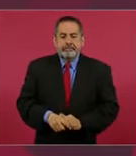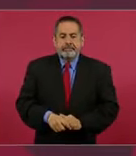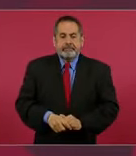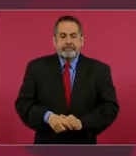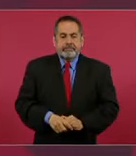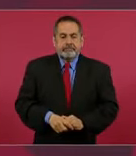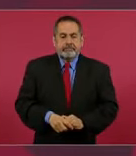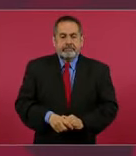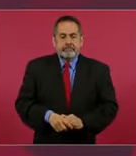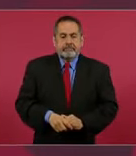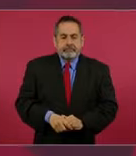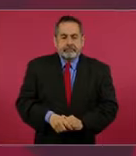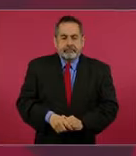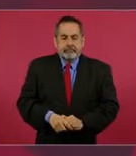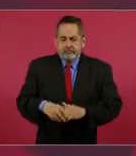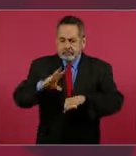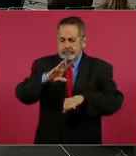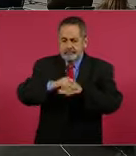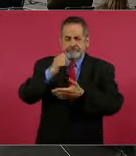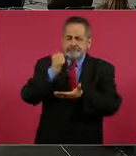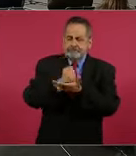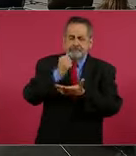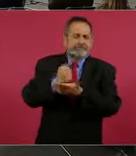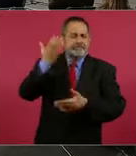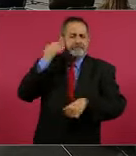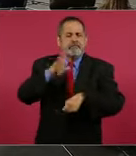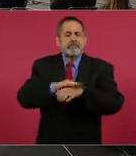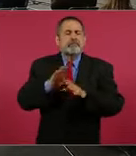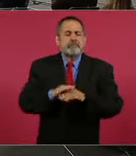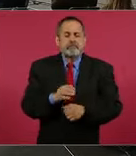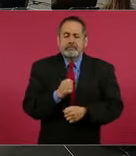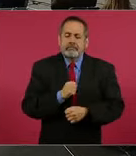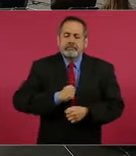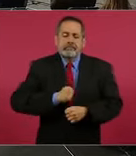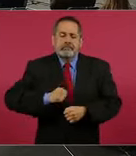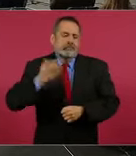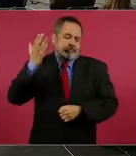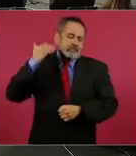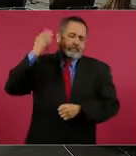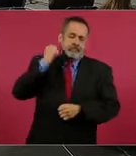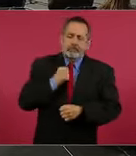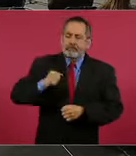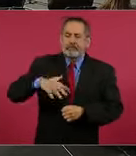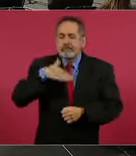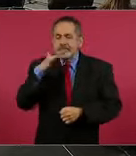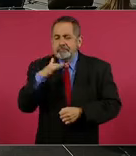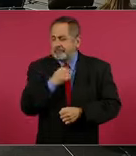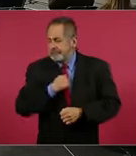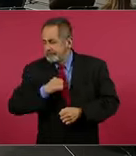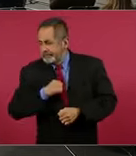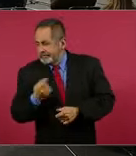Ahora, ¿cómo sacaron los permisos? Por el influyentismo que existía, por la corrupción,